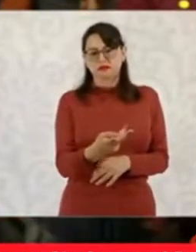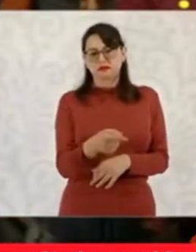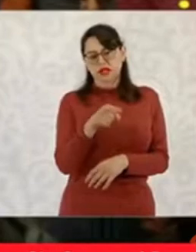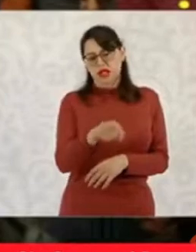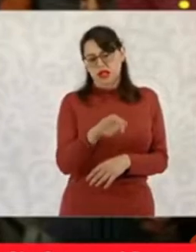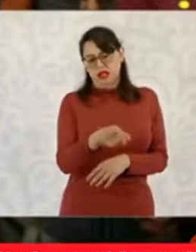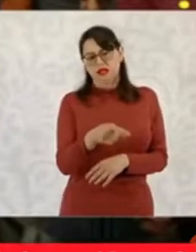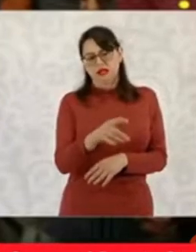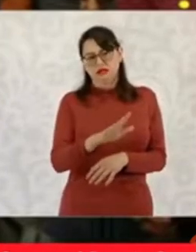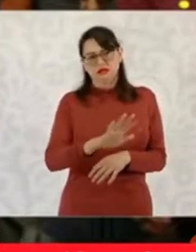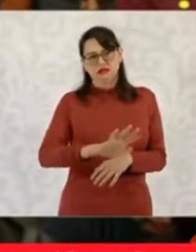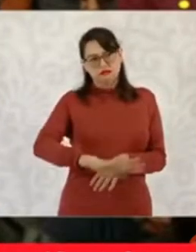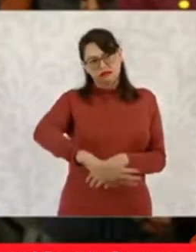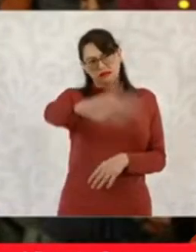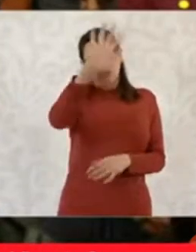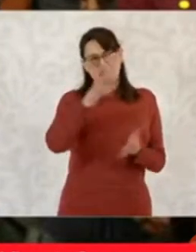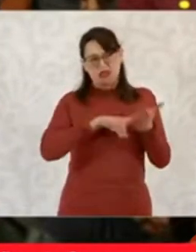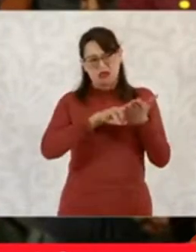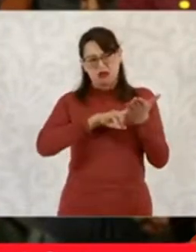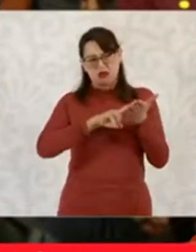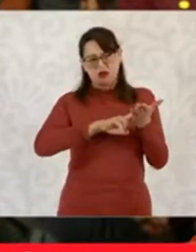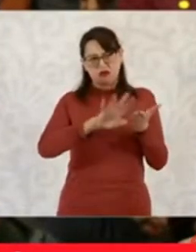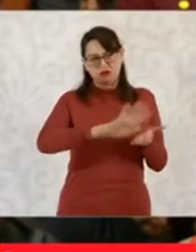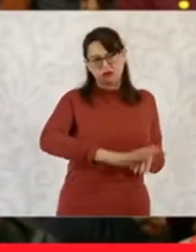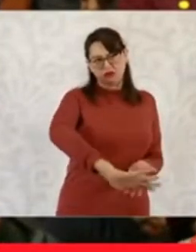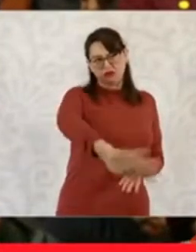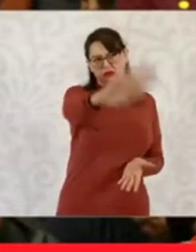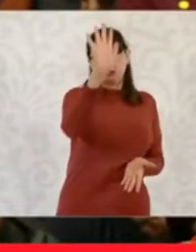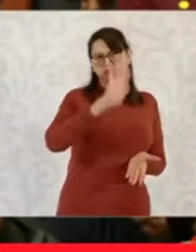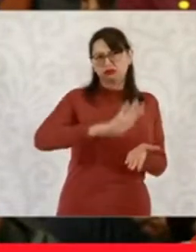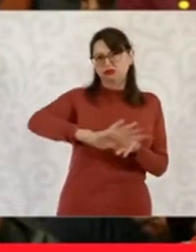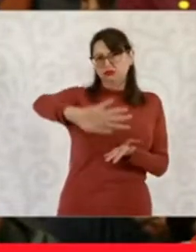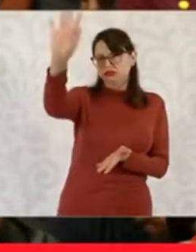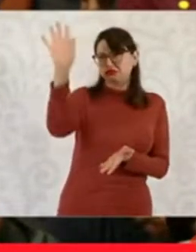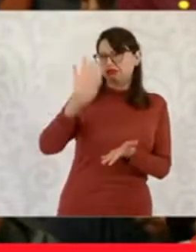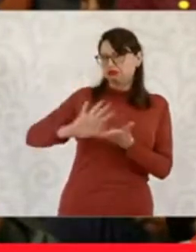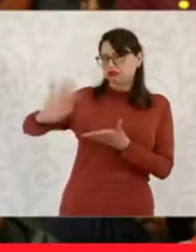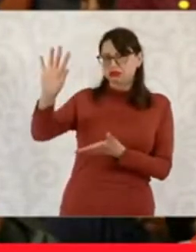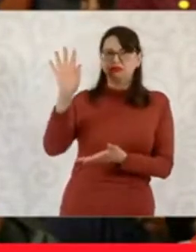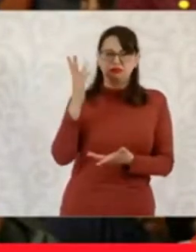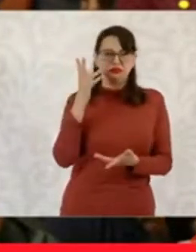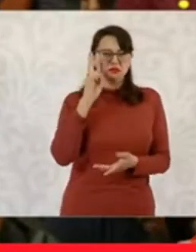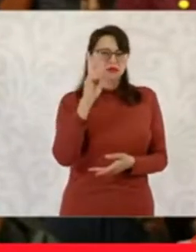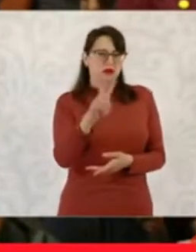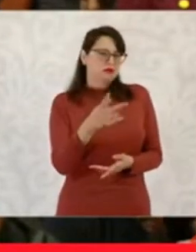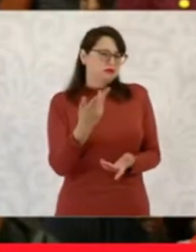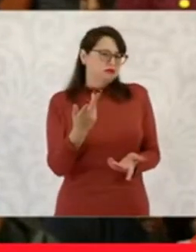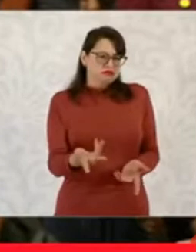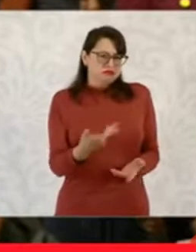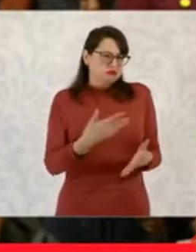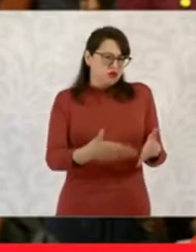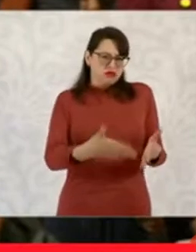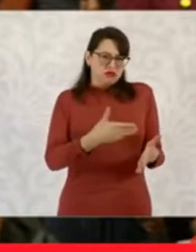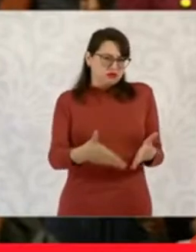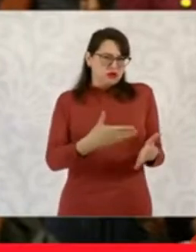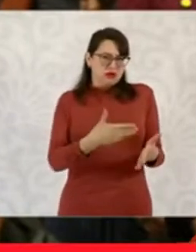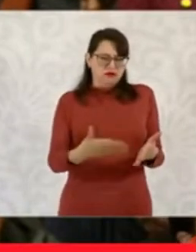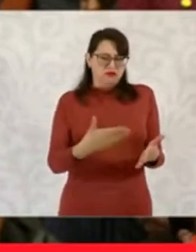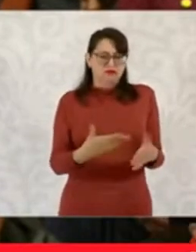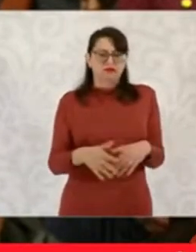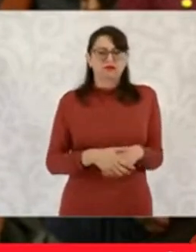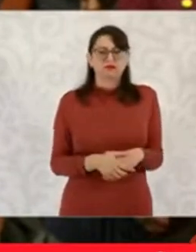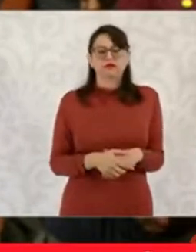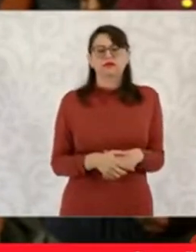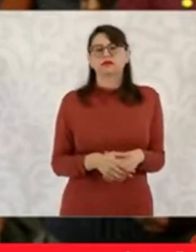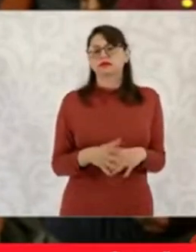que ahí calentaban algo. Se ve tizne, hay troncos al lado, no muchos, pero sí hay. Hay un